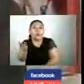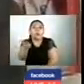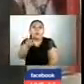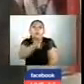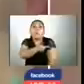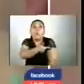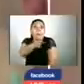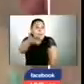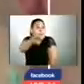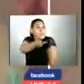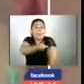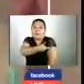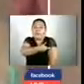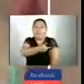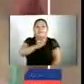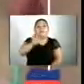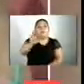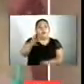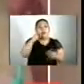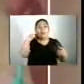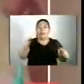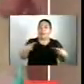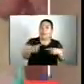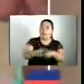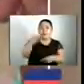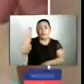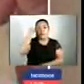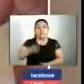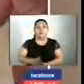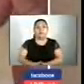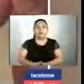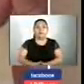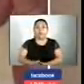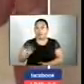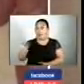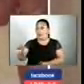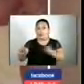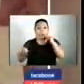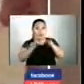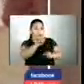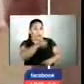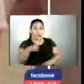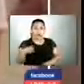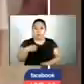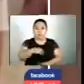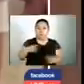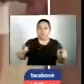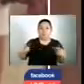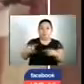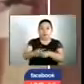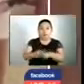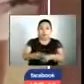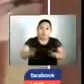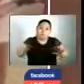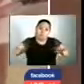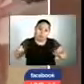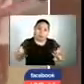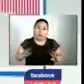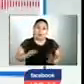vacunó. Pero hubo una contradicción. De él y de la jefa. Donde dicen, bueno,